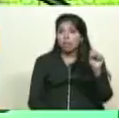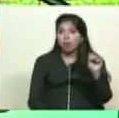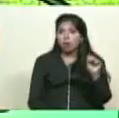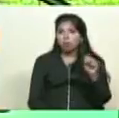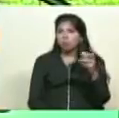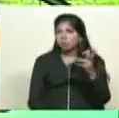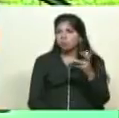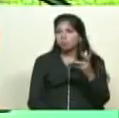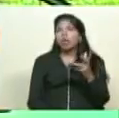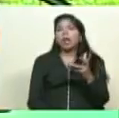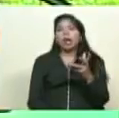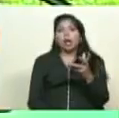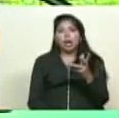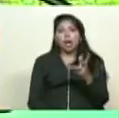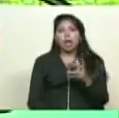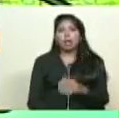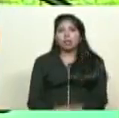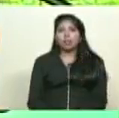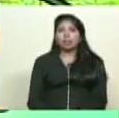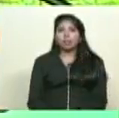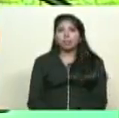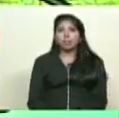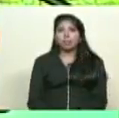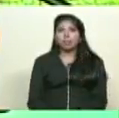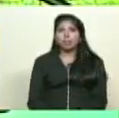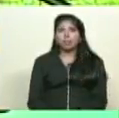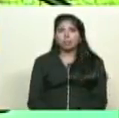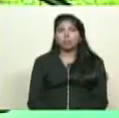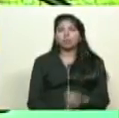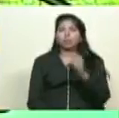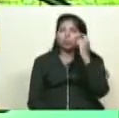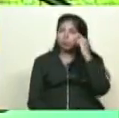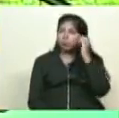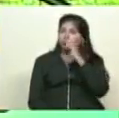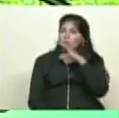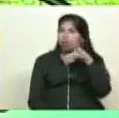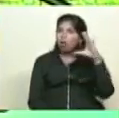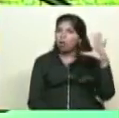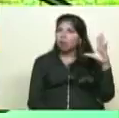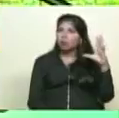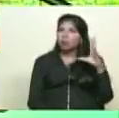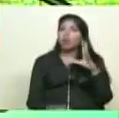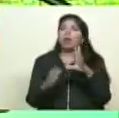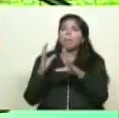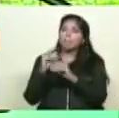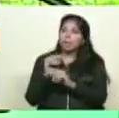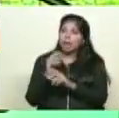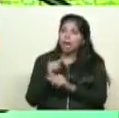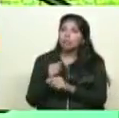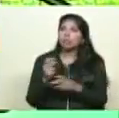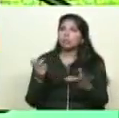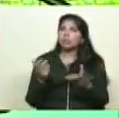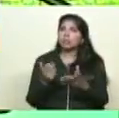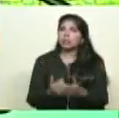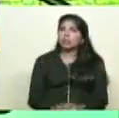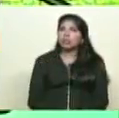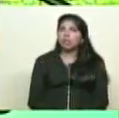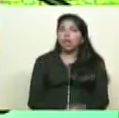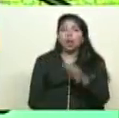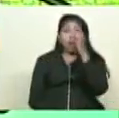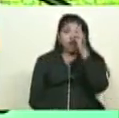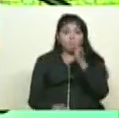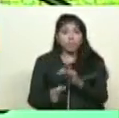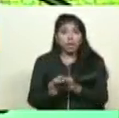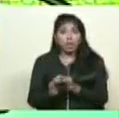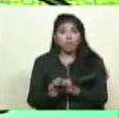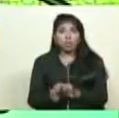profundamente productivo y solidario. Es el sueño, es la esperanza que tenemos y es la fe